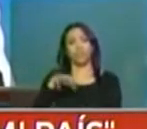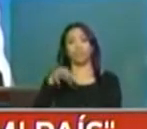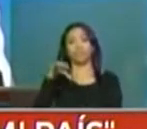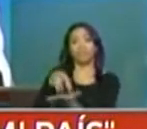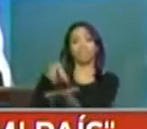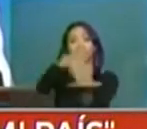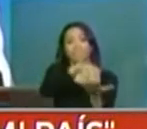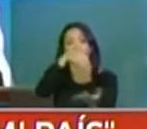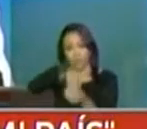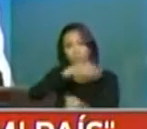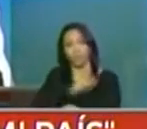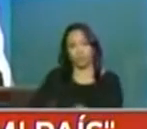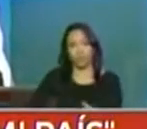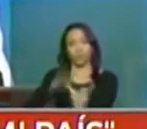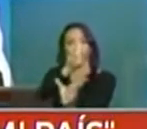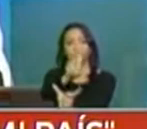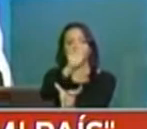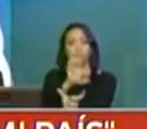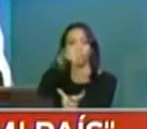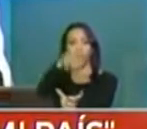democráticas, en las cuales